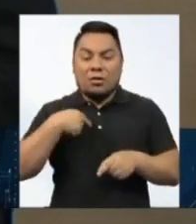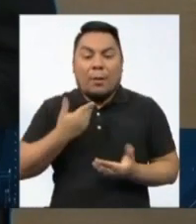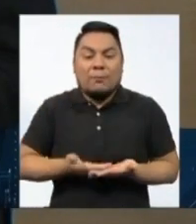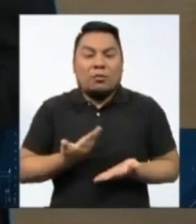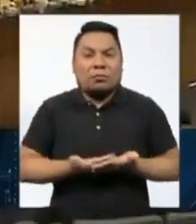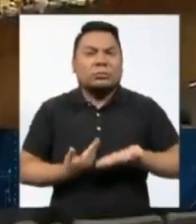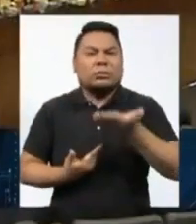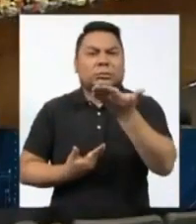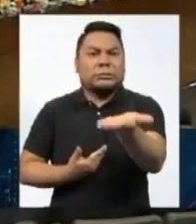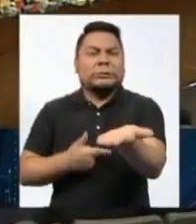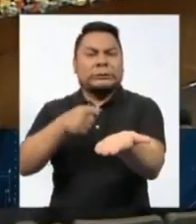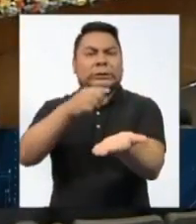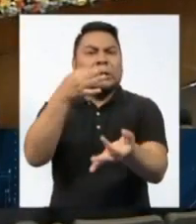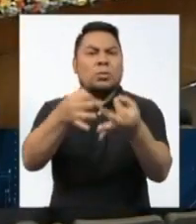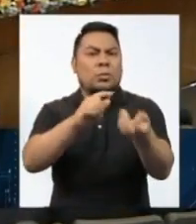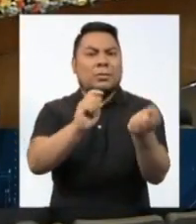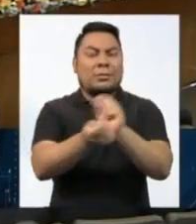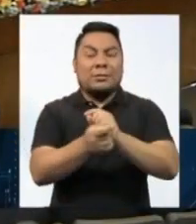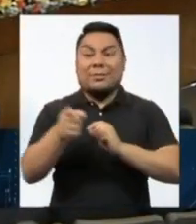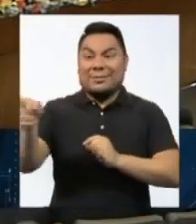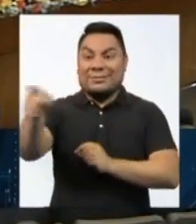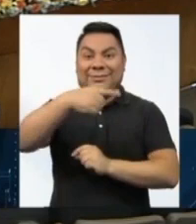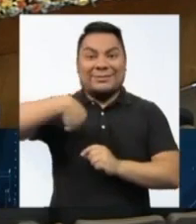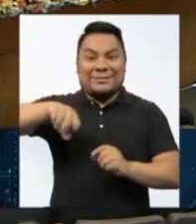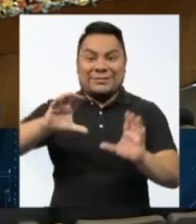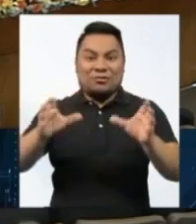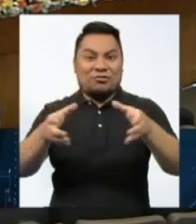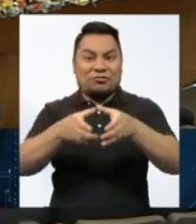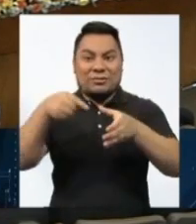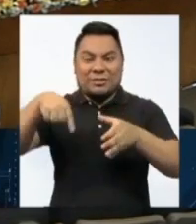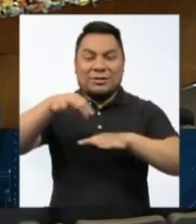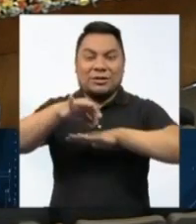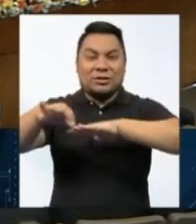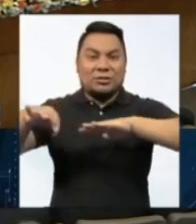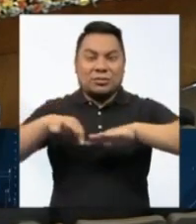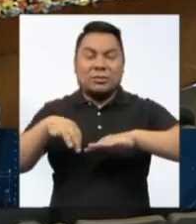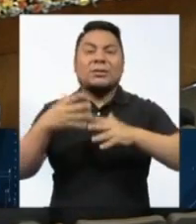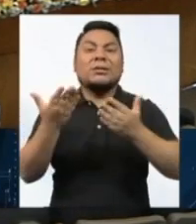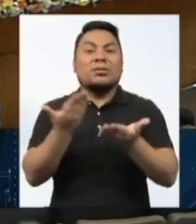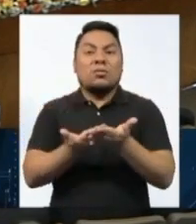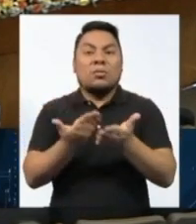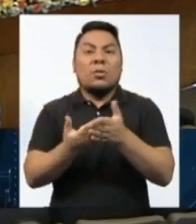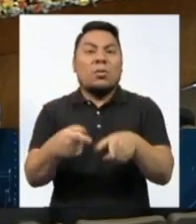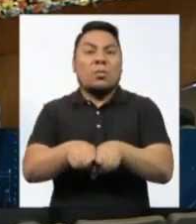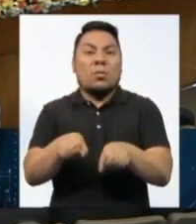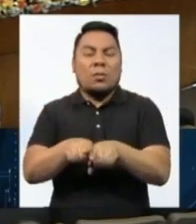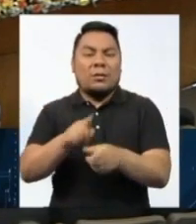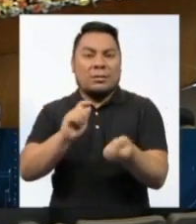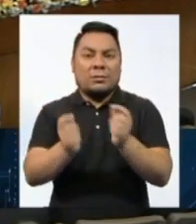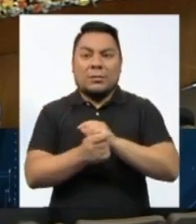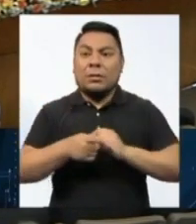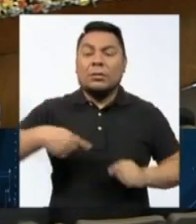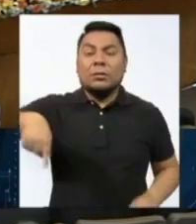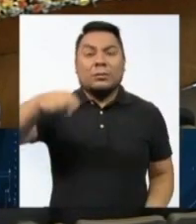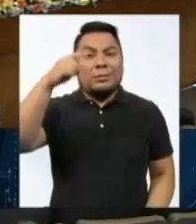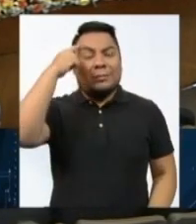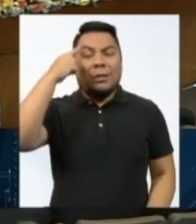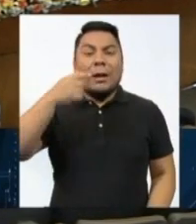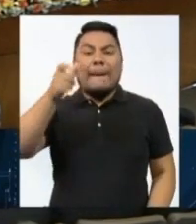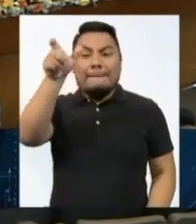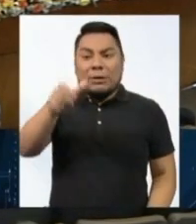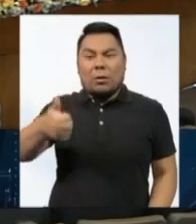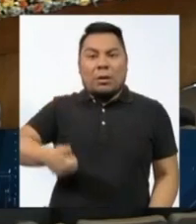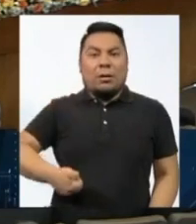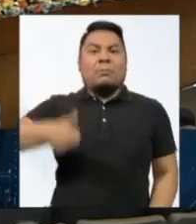coincido plenamente. Funcionario público que tenga un alto cargo y que